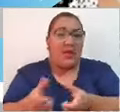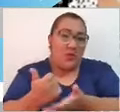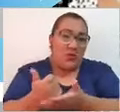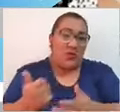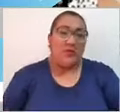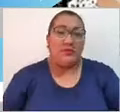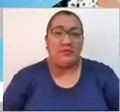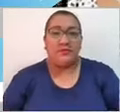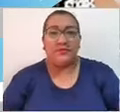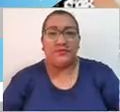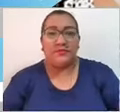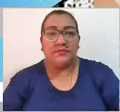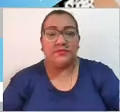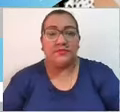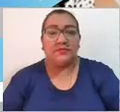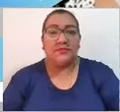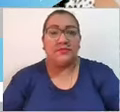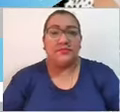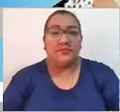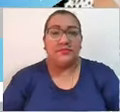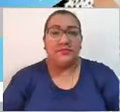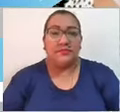sexual.